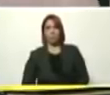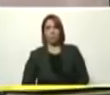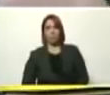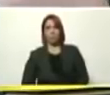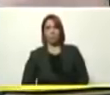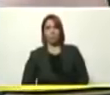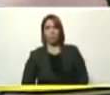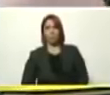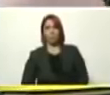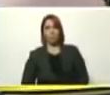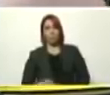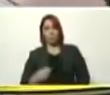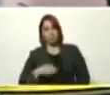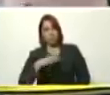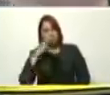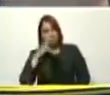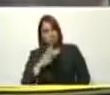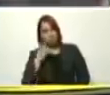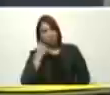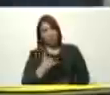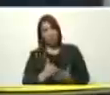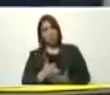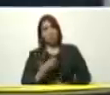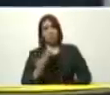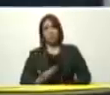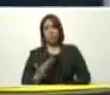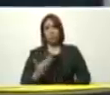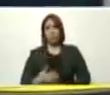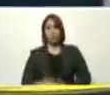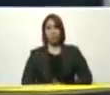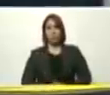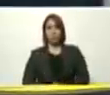He estado viendo, fíjense ustedes, muy importante.